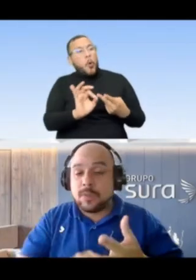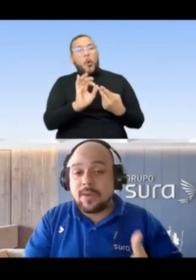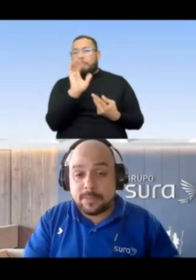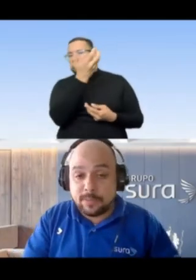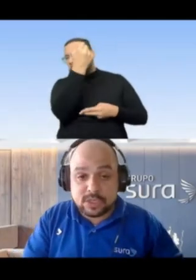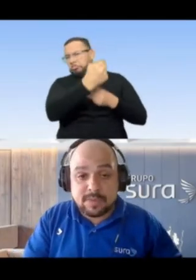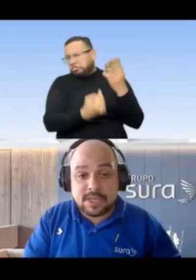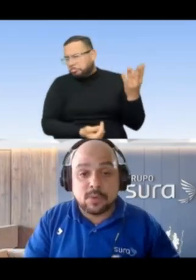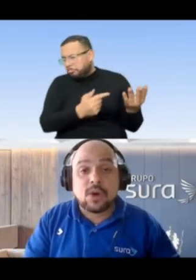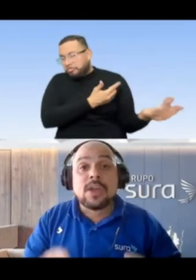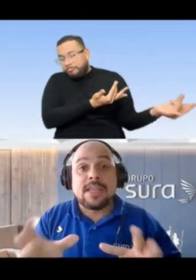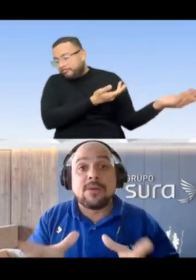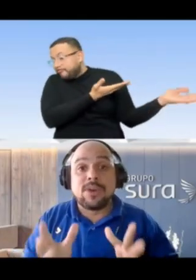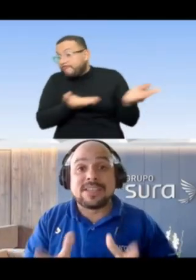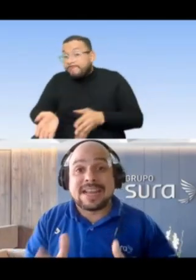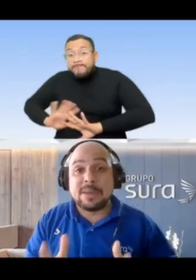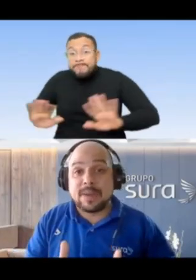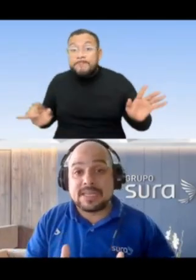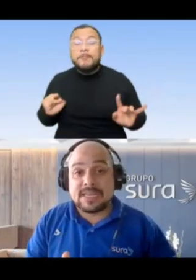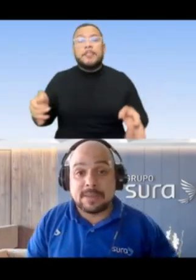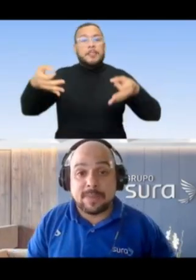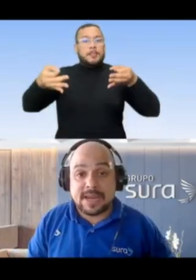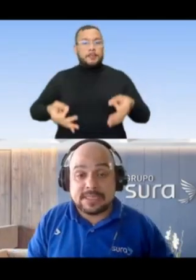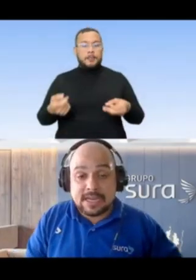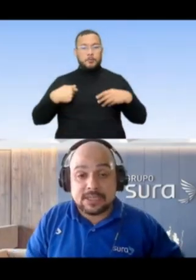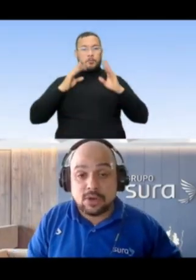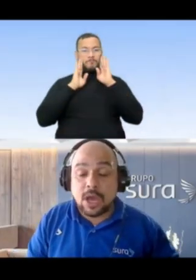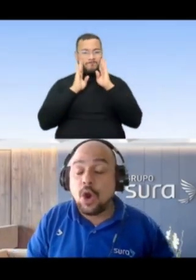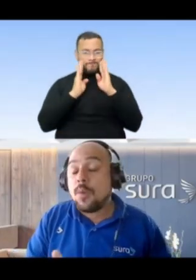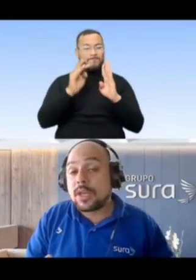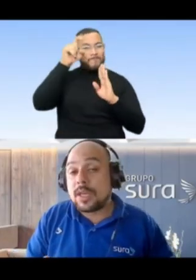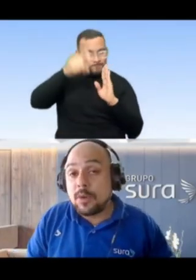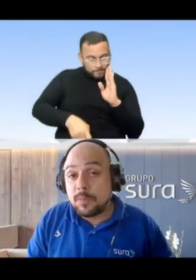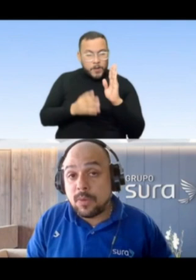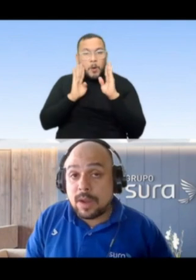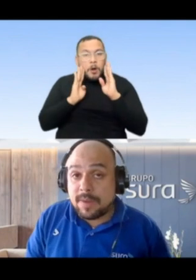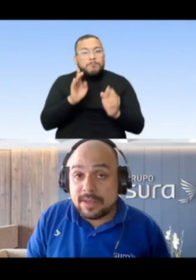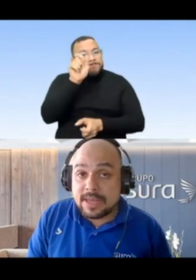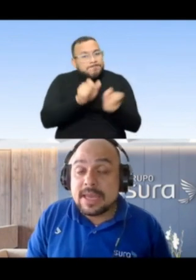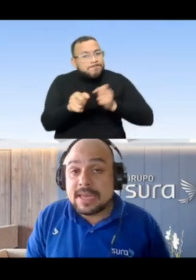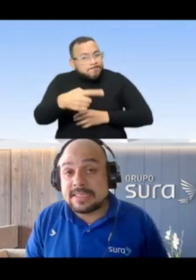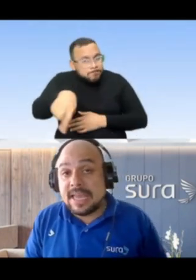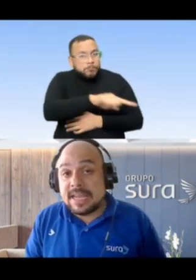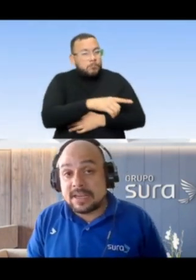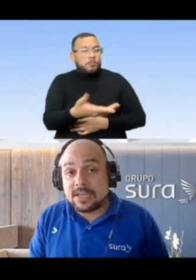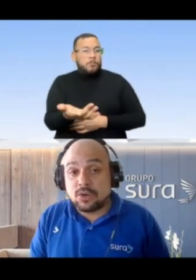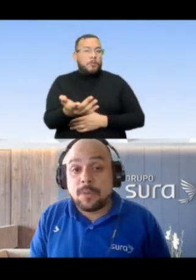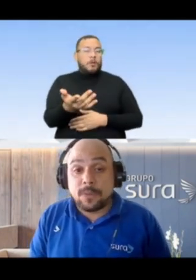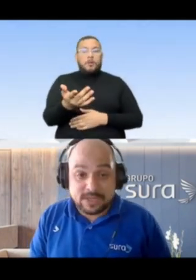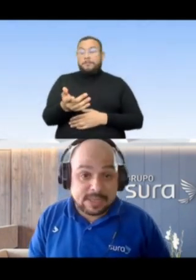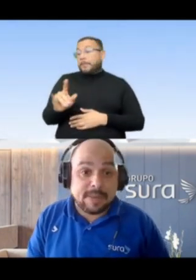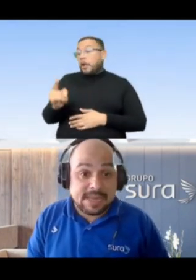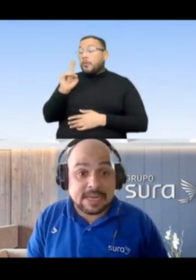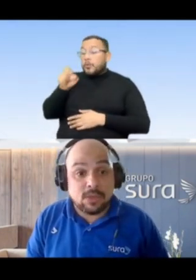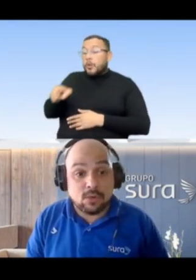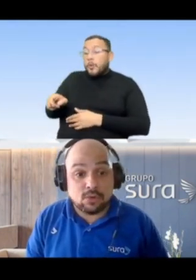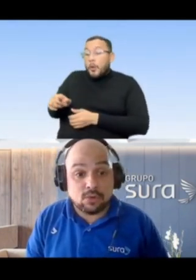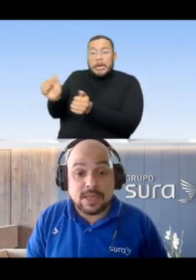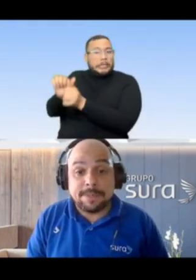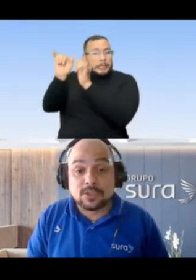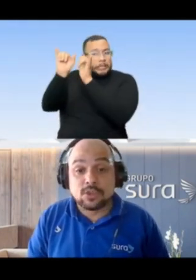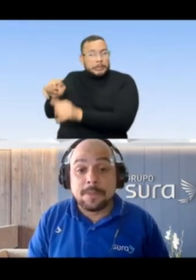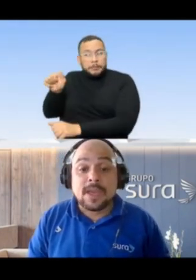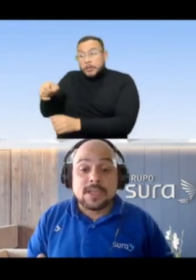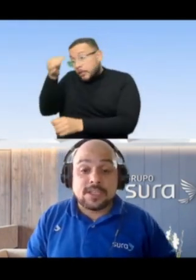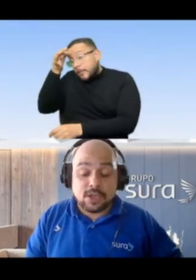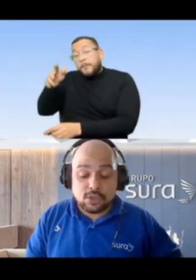levantarse, si no se puede valer por sí mismo, debo de estar ahí presente para ese lesionado porque muy probablemente esté en riesgo o esté peligrando